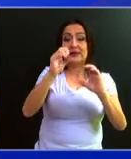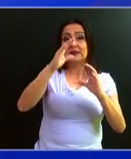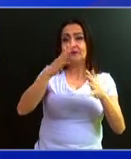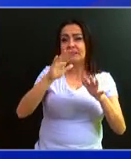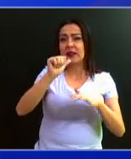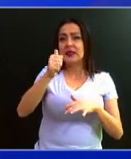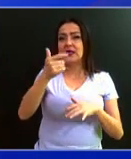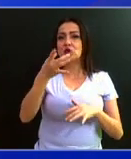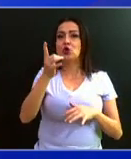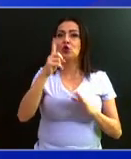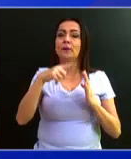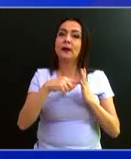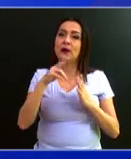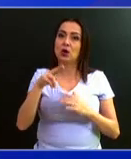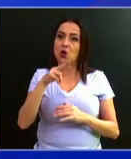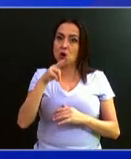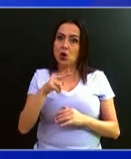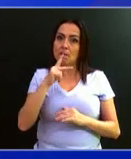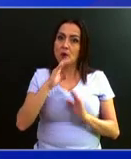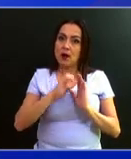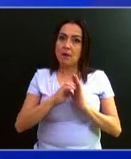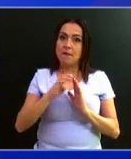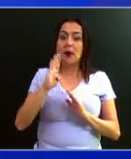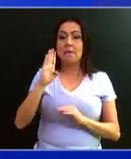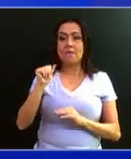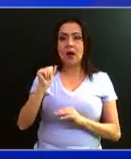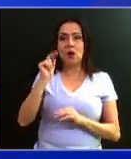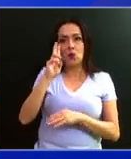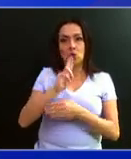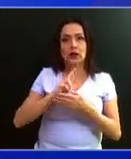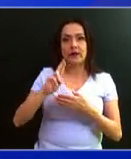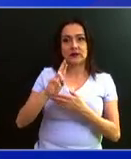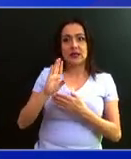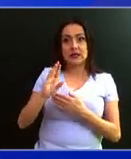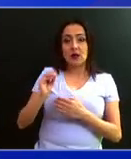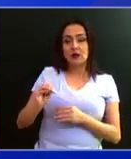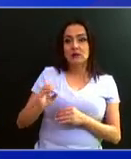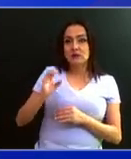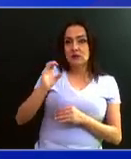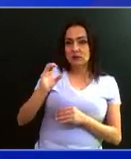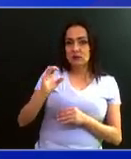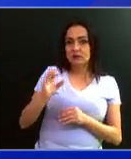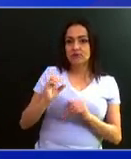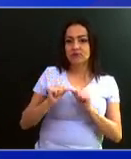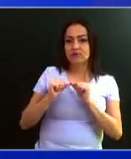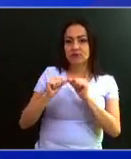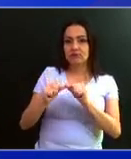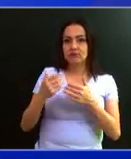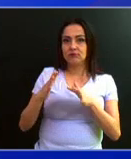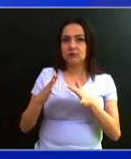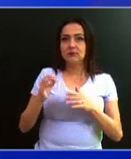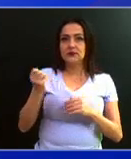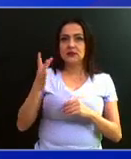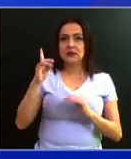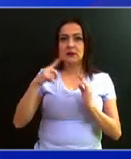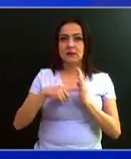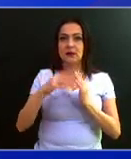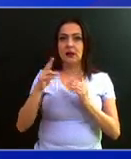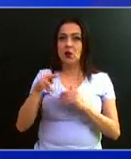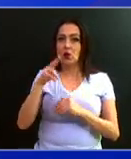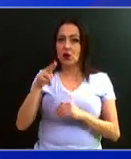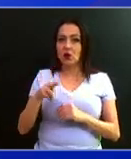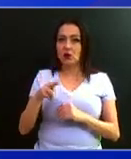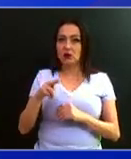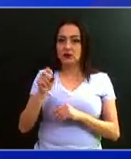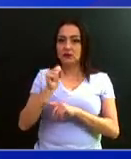de 18,000 colones, en tanto, por ejemplo, bachilleres universitarios, este incremento sea de aproximadamente 15,000 colones. En